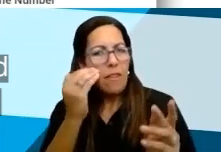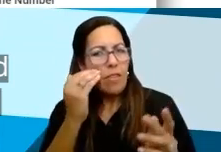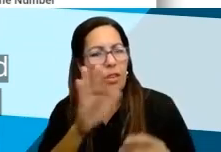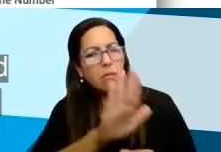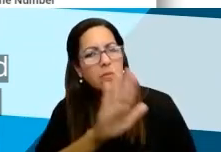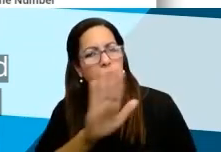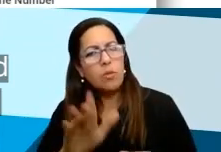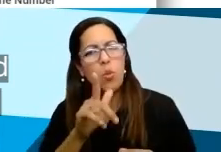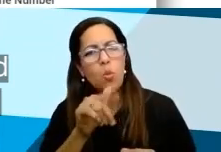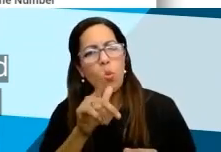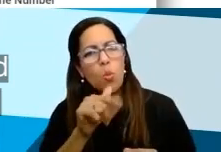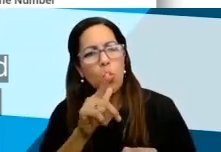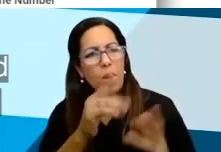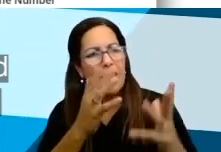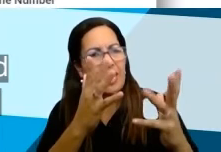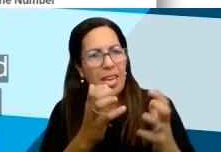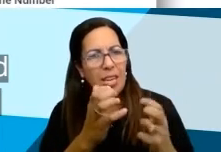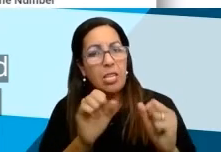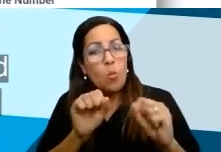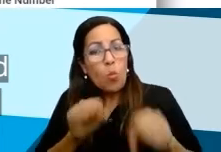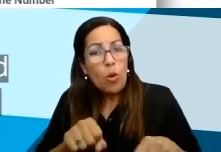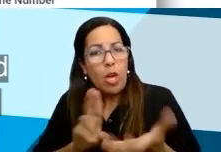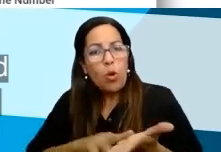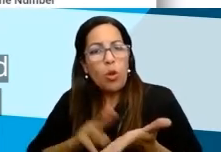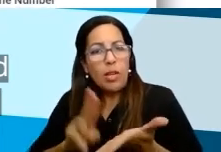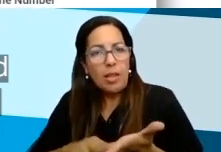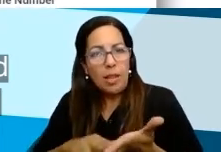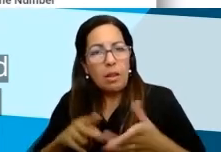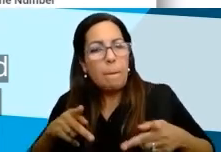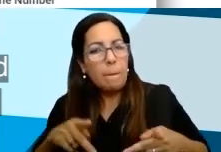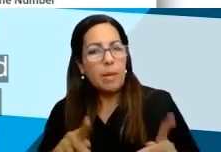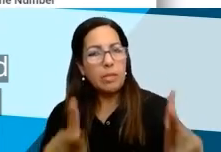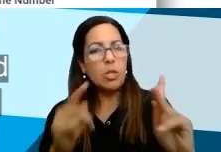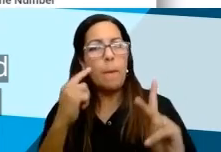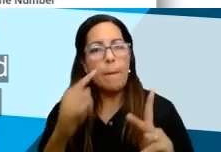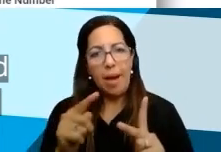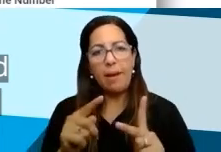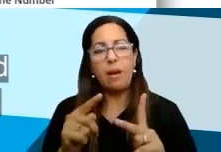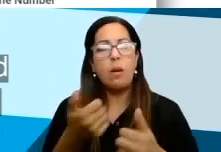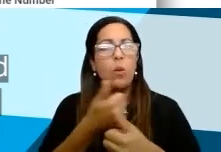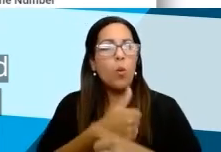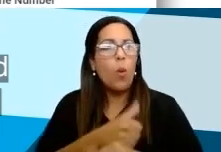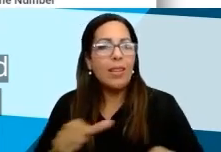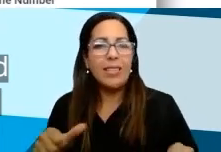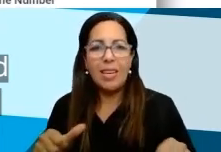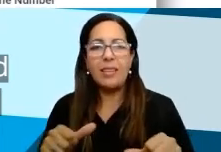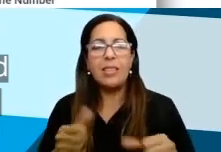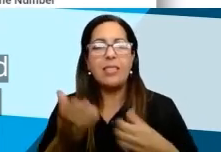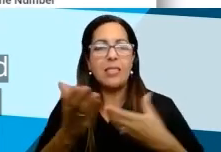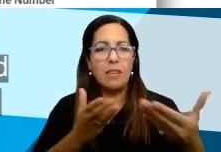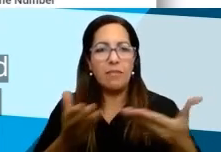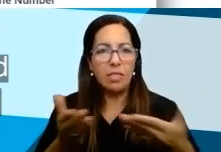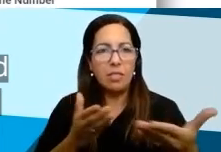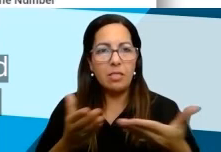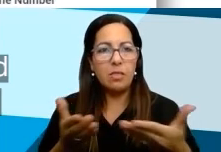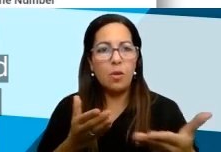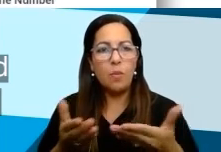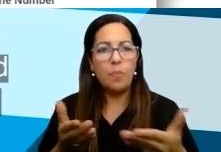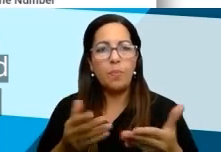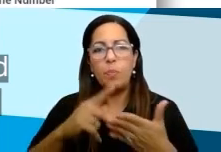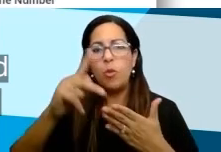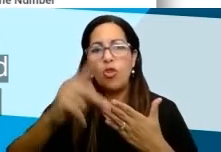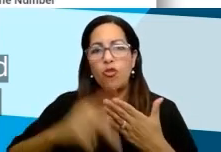entidades e individuos que pueden estar habilitados para contratar en proyectos